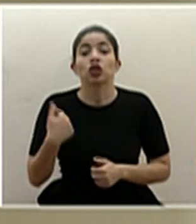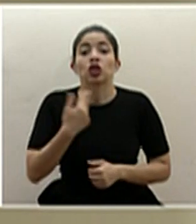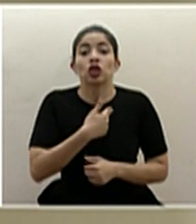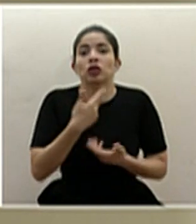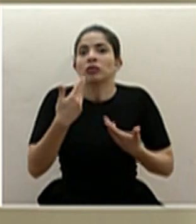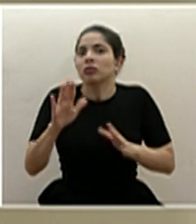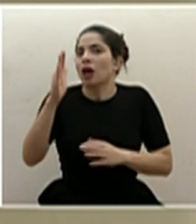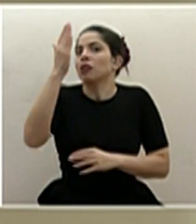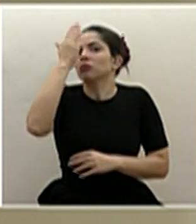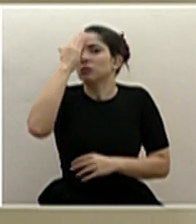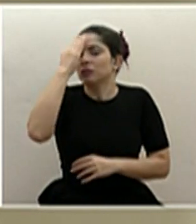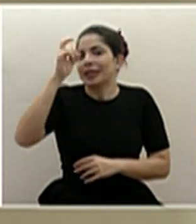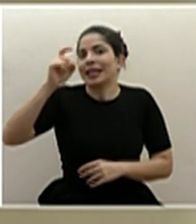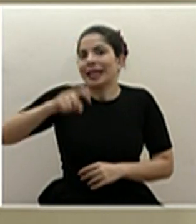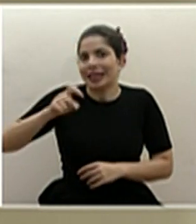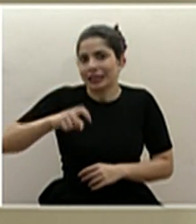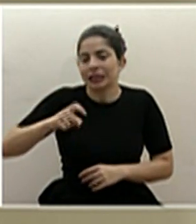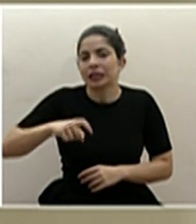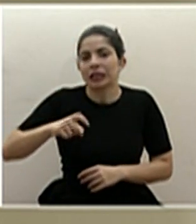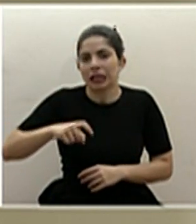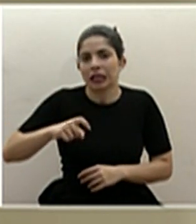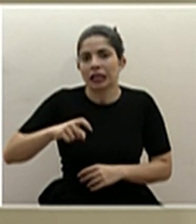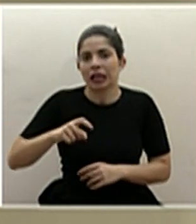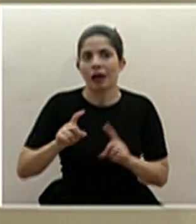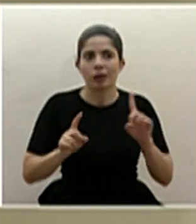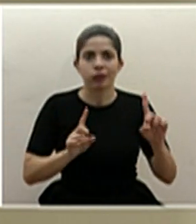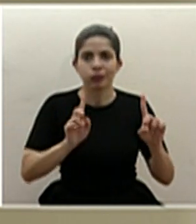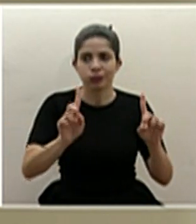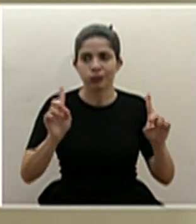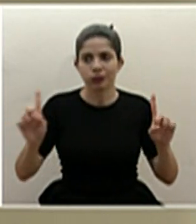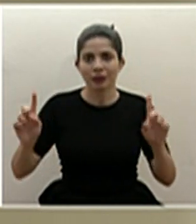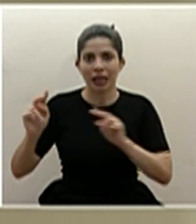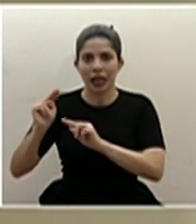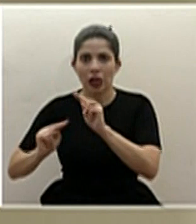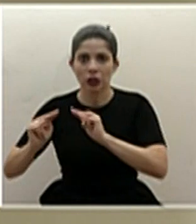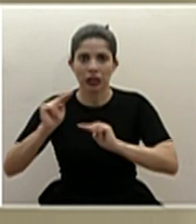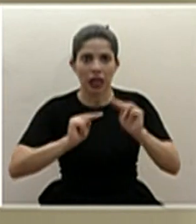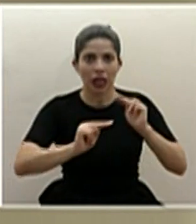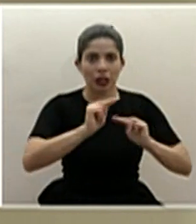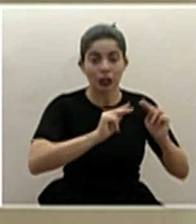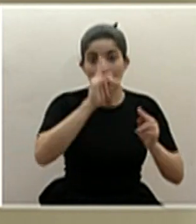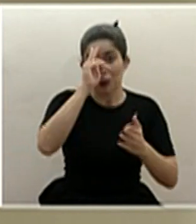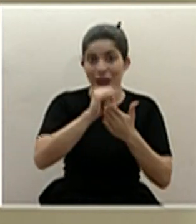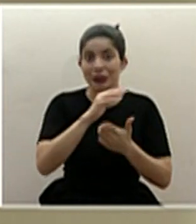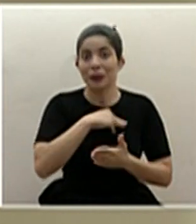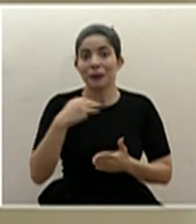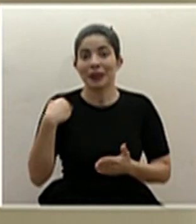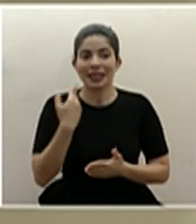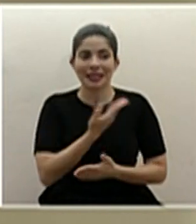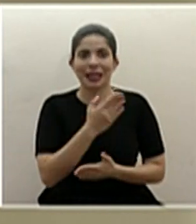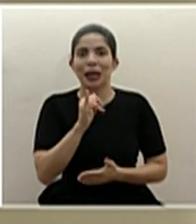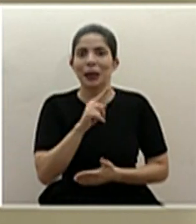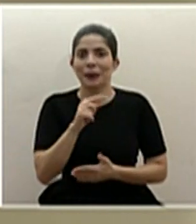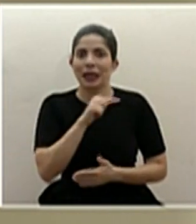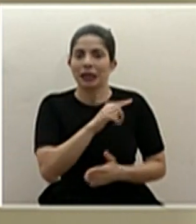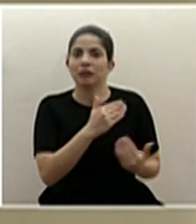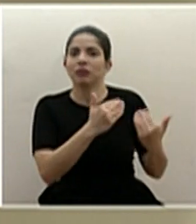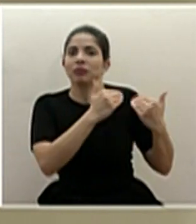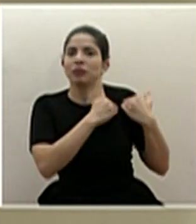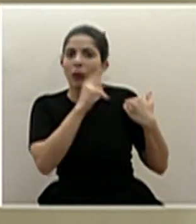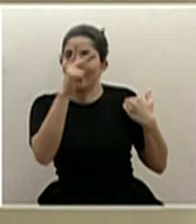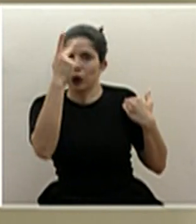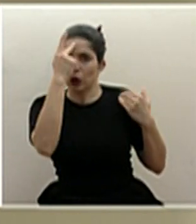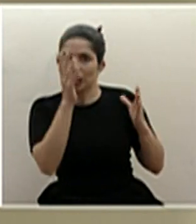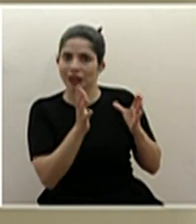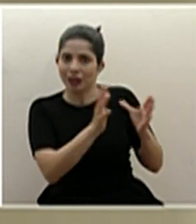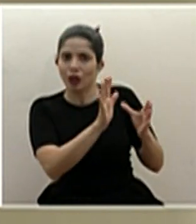estábamos conscientes de que era necesario tener varios frentes de negociación, y es así como la ministra Jiménez se dedicó al tema político